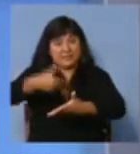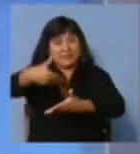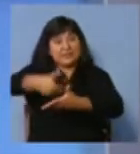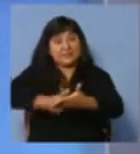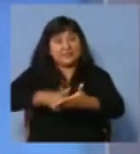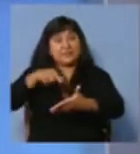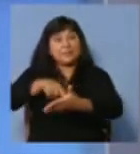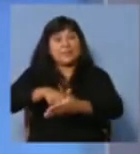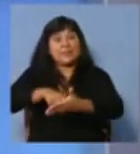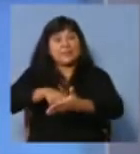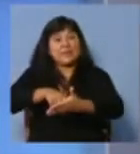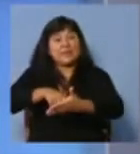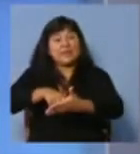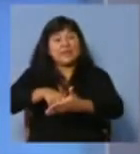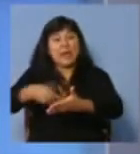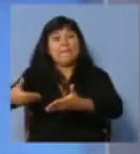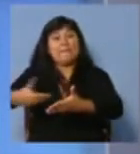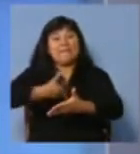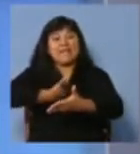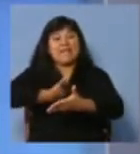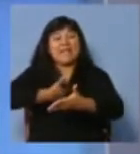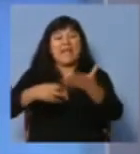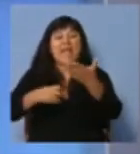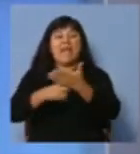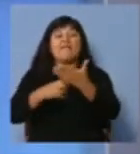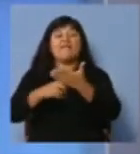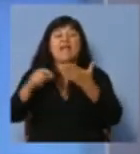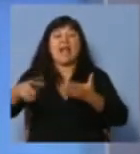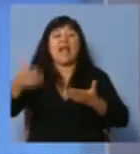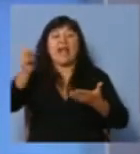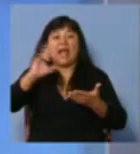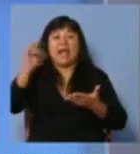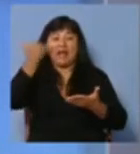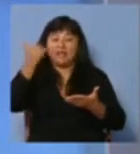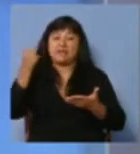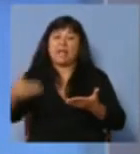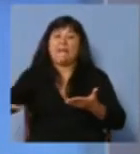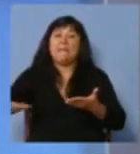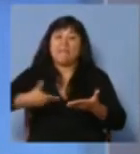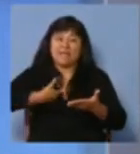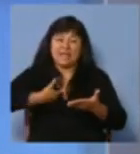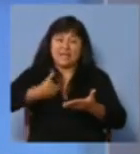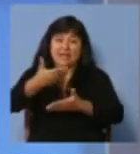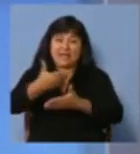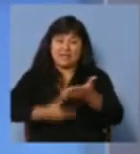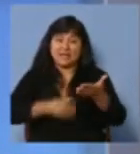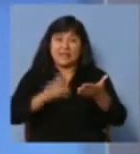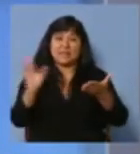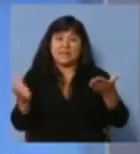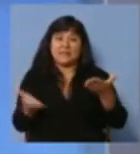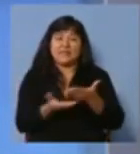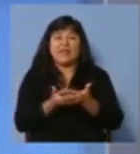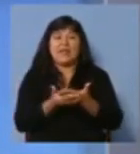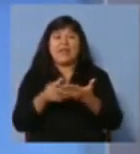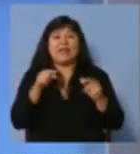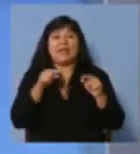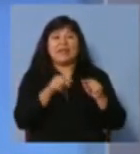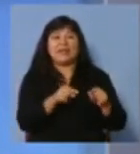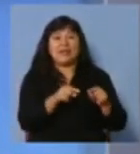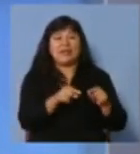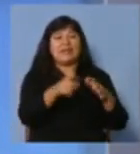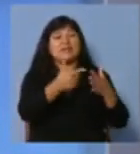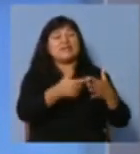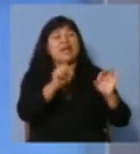nos llega como pidiendo de edificar haya una el archivo y el sobresimiento de la señora te